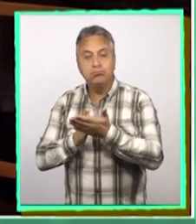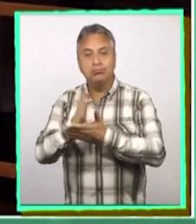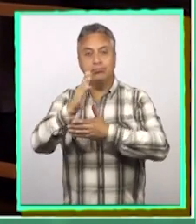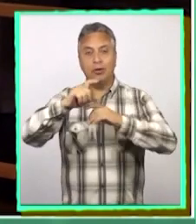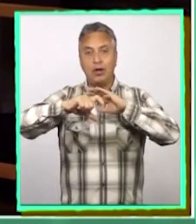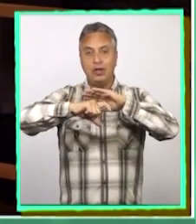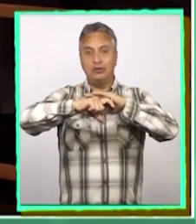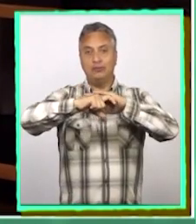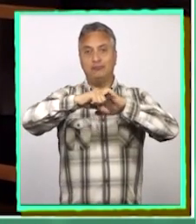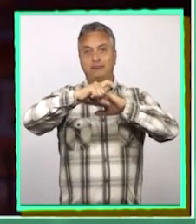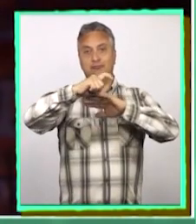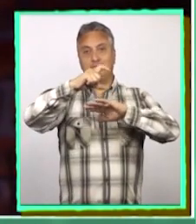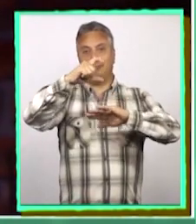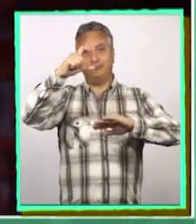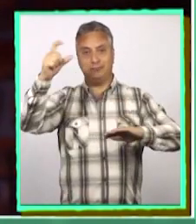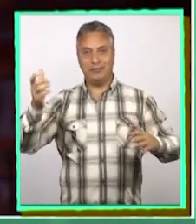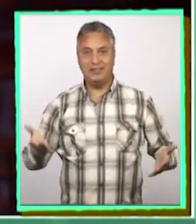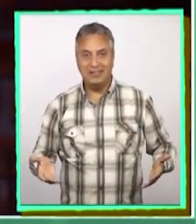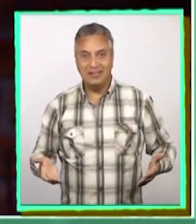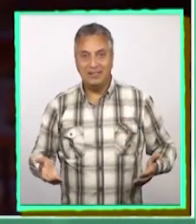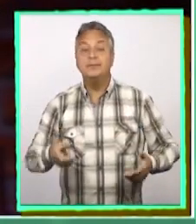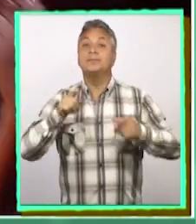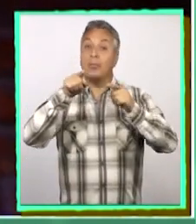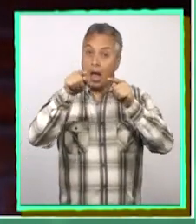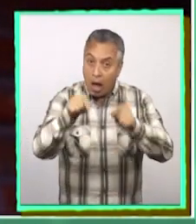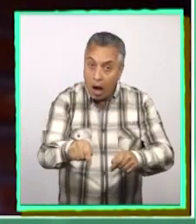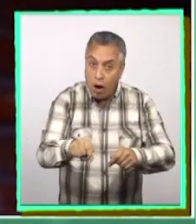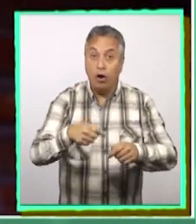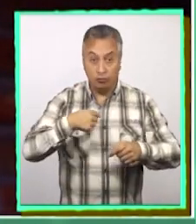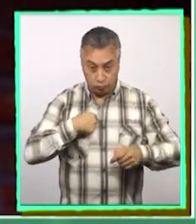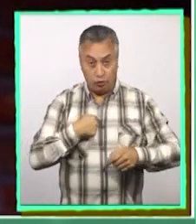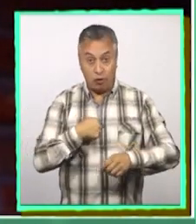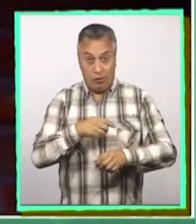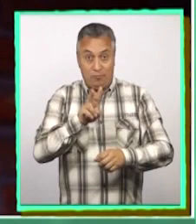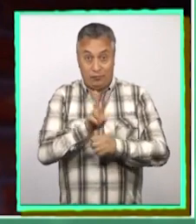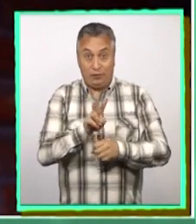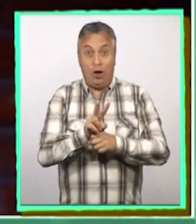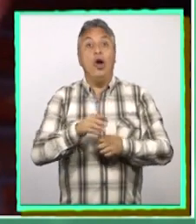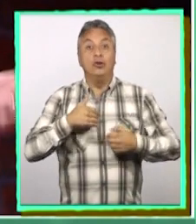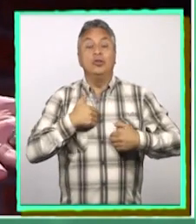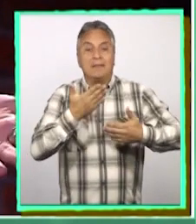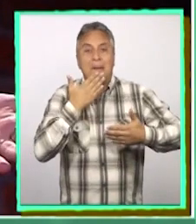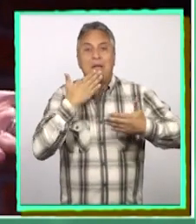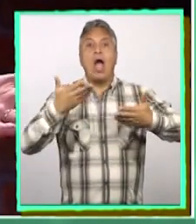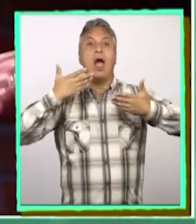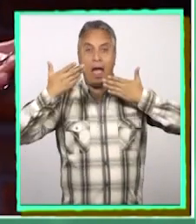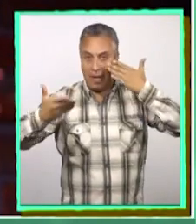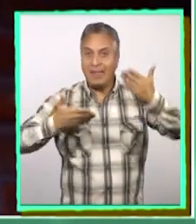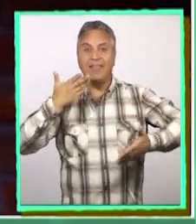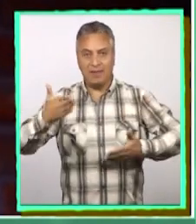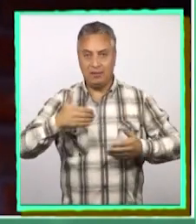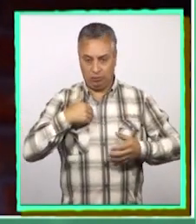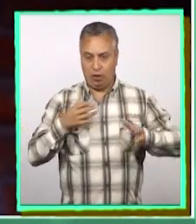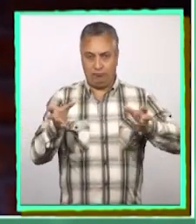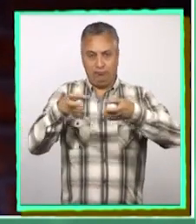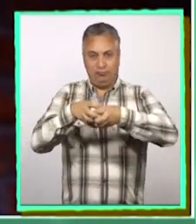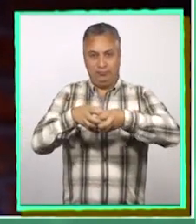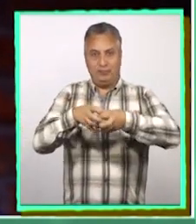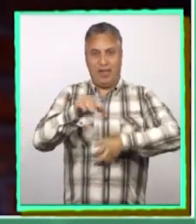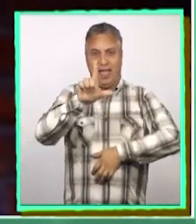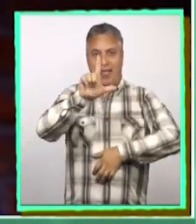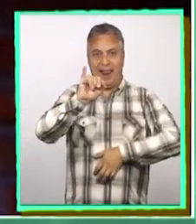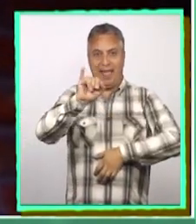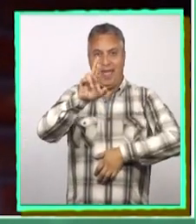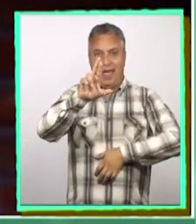y ahora está de día. Les cuento algo. Yo, además de ser profesora, soy cantante y soy parte de Lira, una